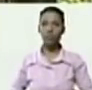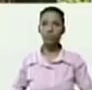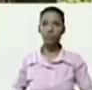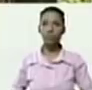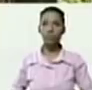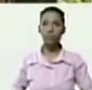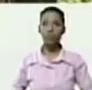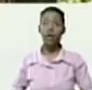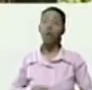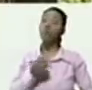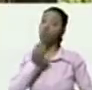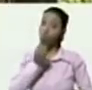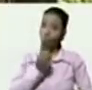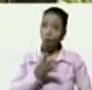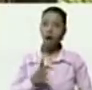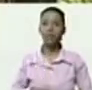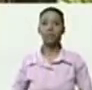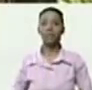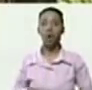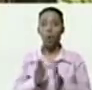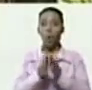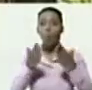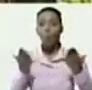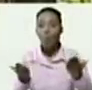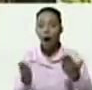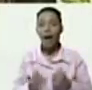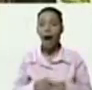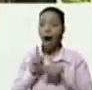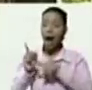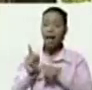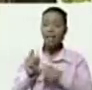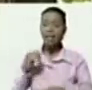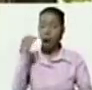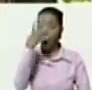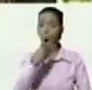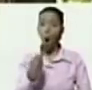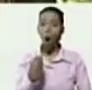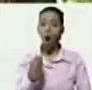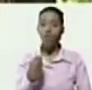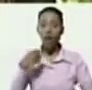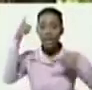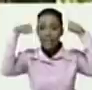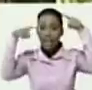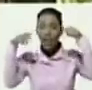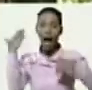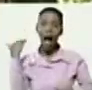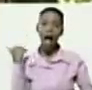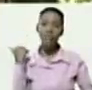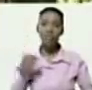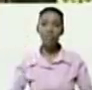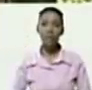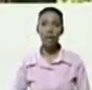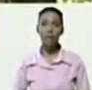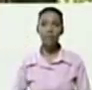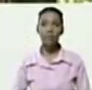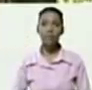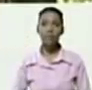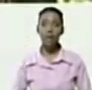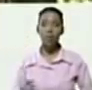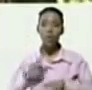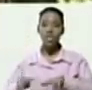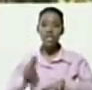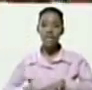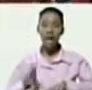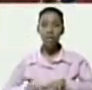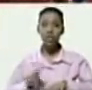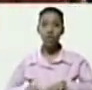Y bueno, aquí en Cumaná estuvo ese joven Hugo Chávez, muy joven, muy niño, estuvo aquí el comandante Hugo